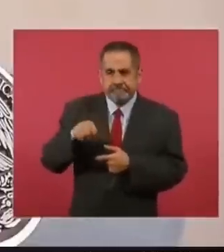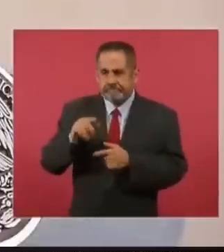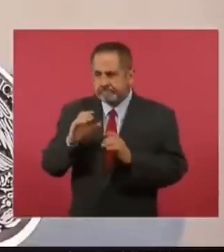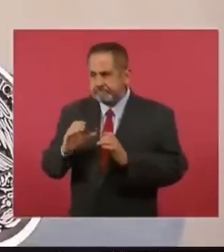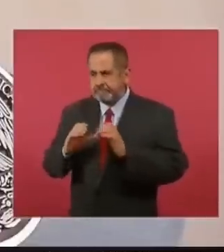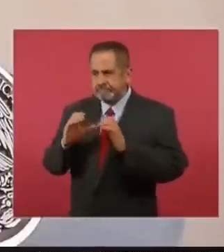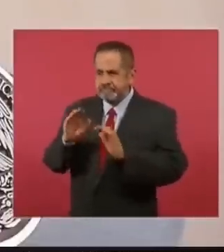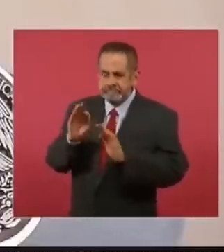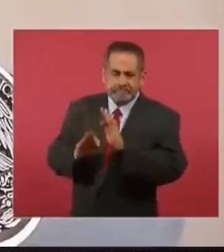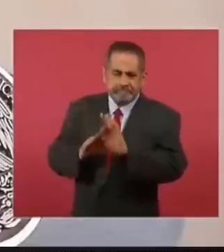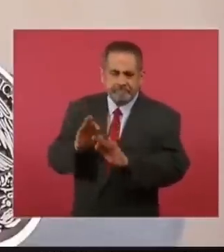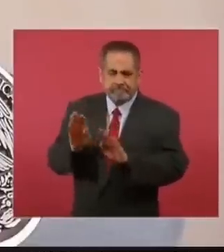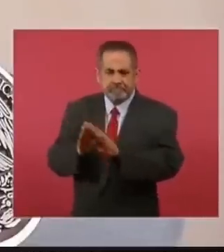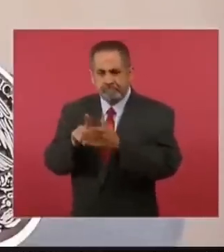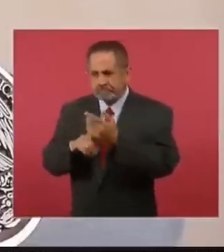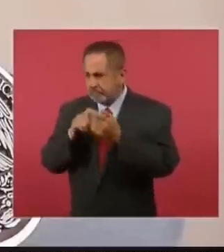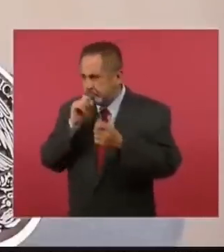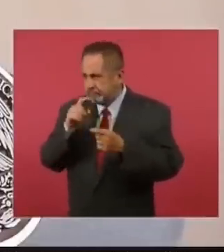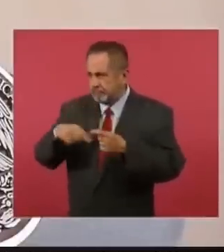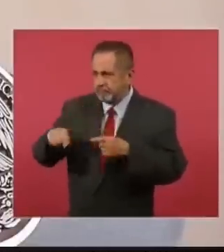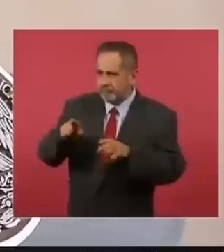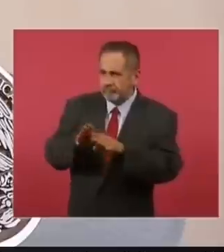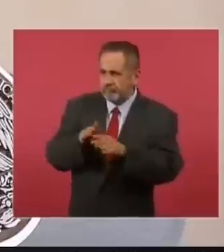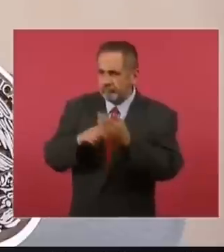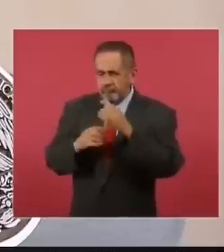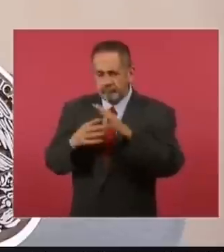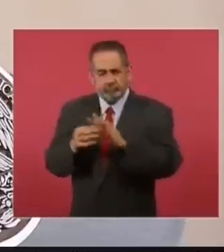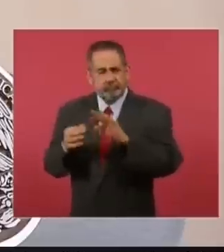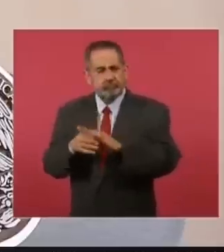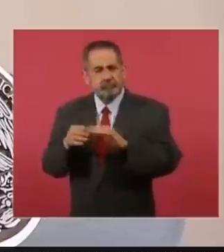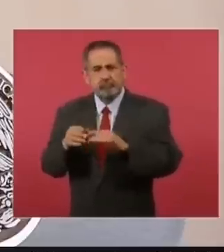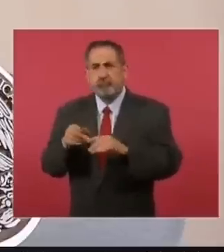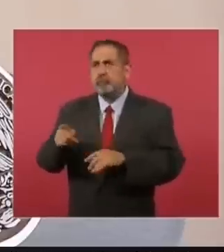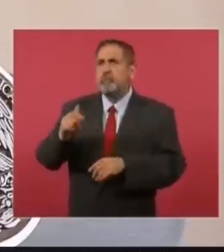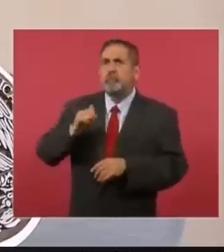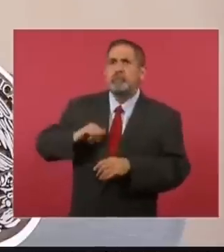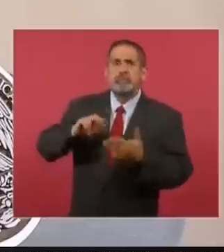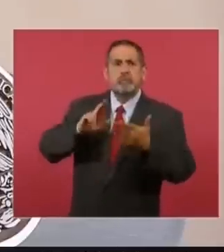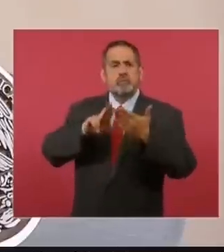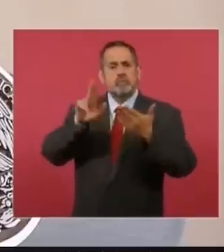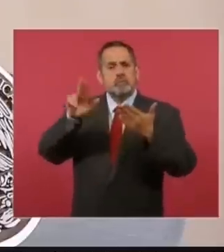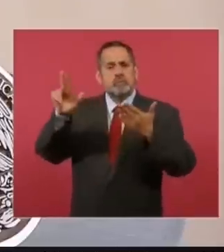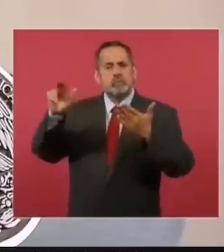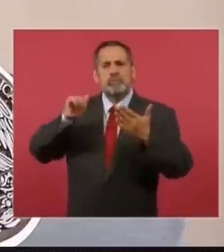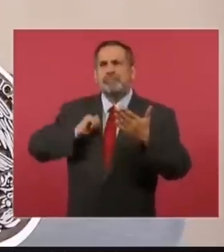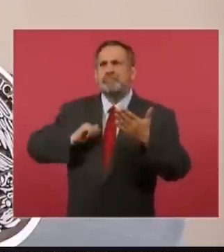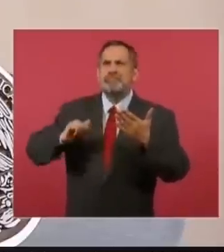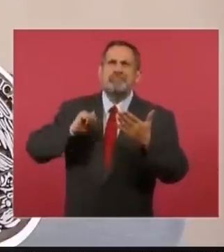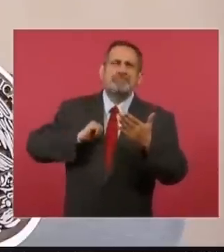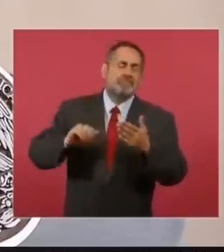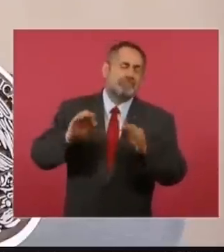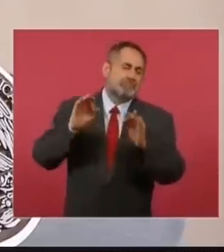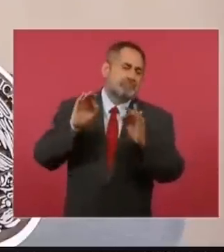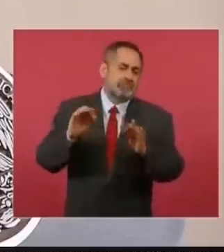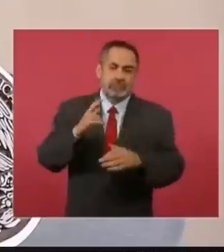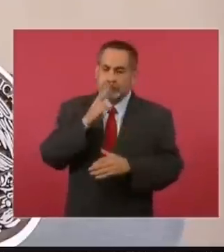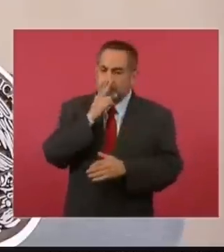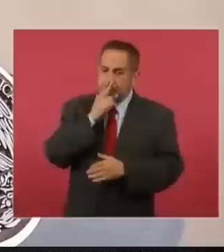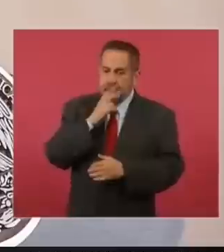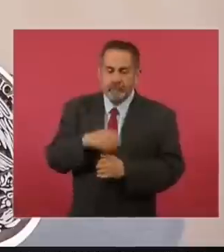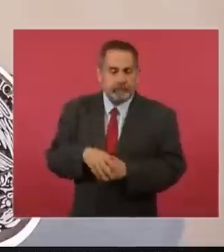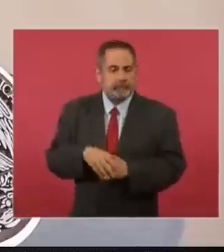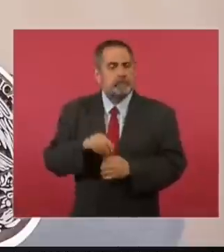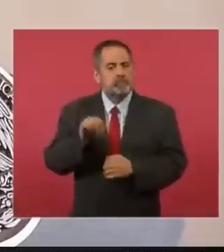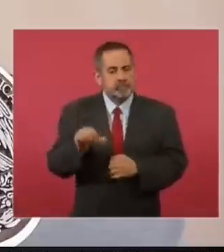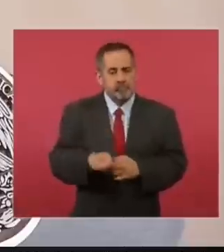involucran también cuentan con elementos de arte rupestre vamos y la otra zona que